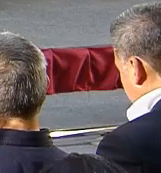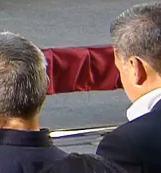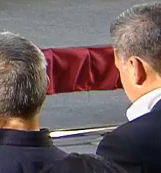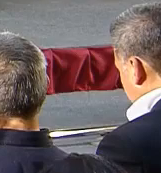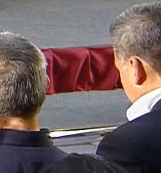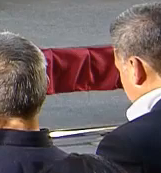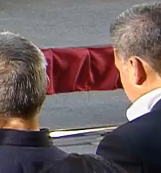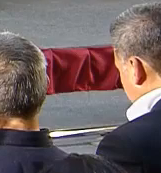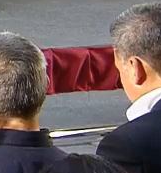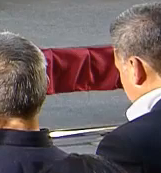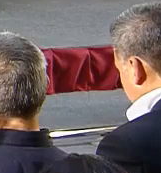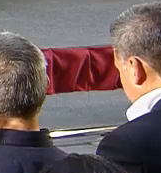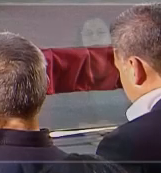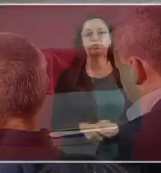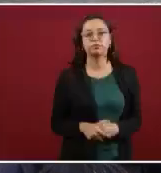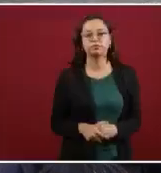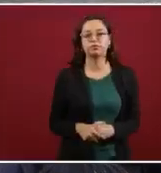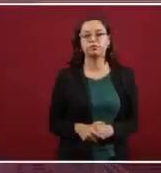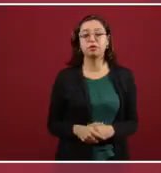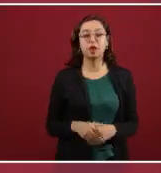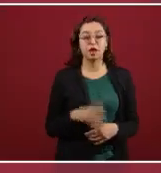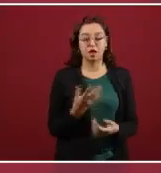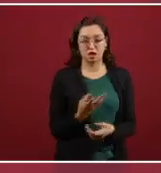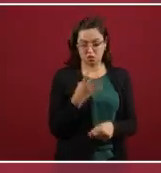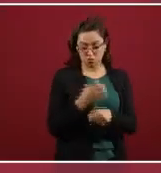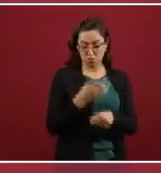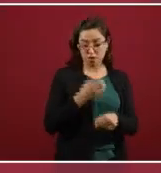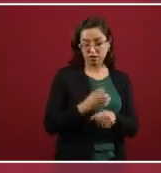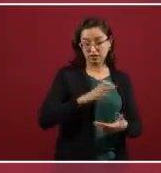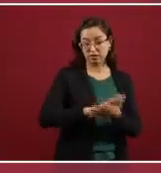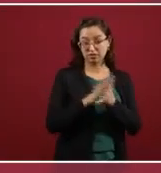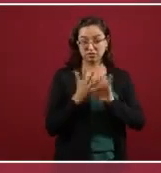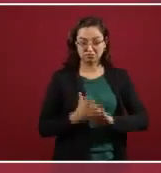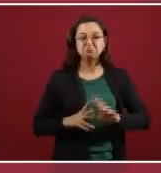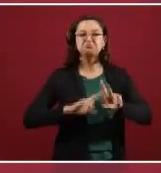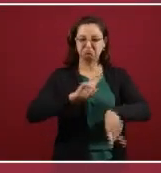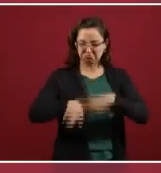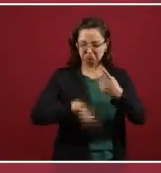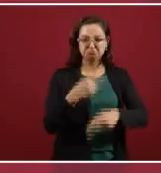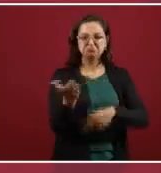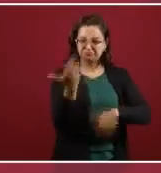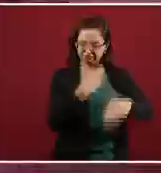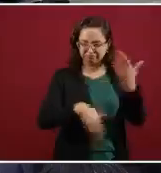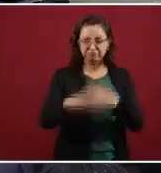va, de todas maneras va. Muchas gracias.